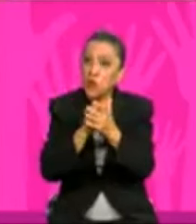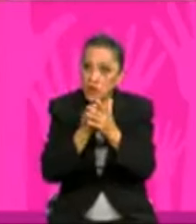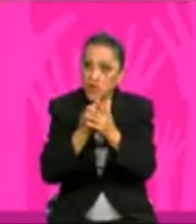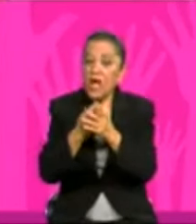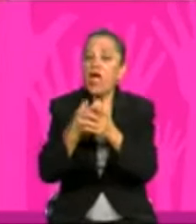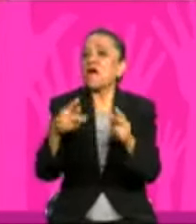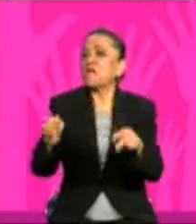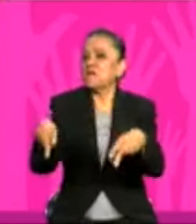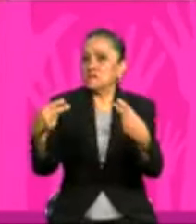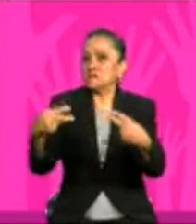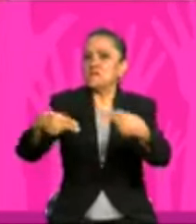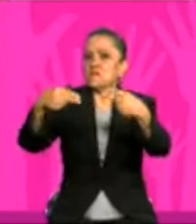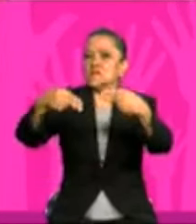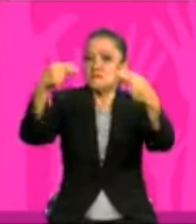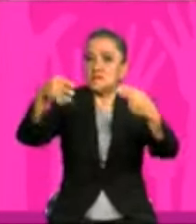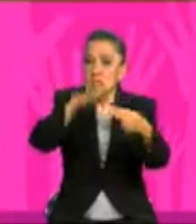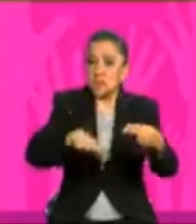Todos ellos son.